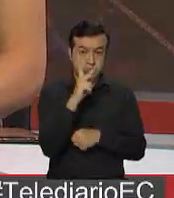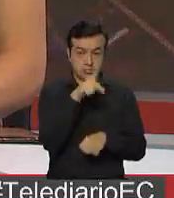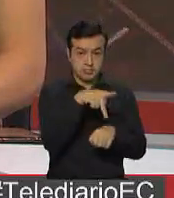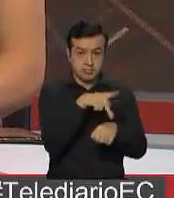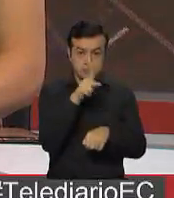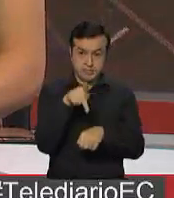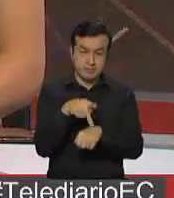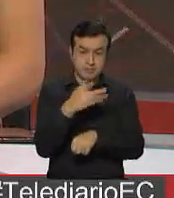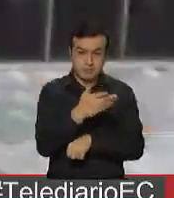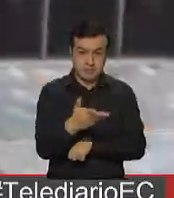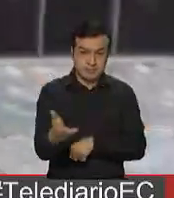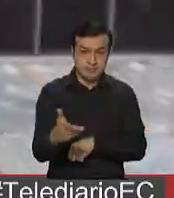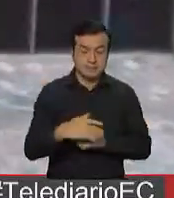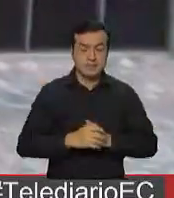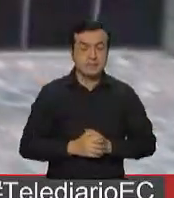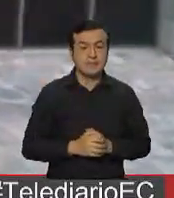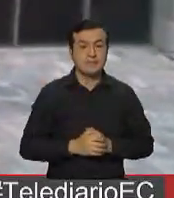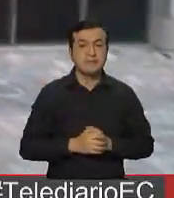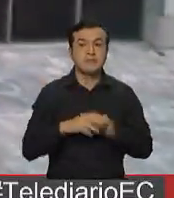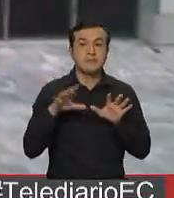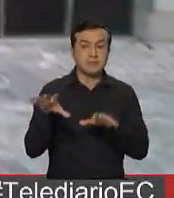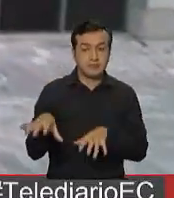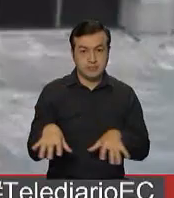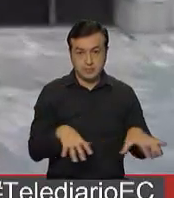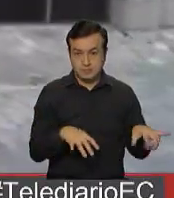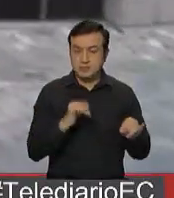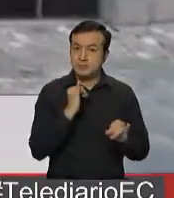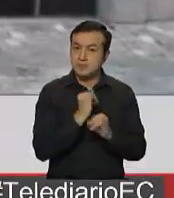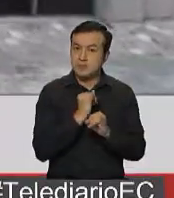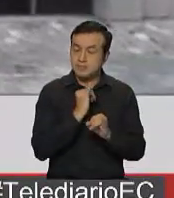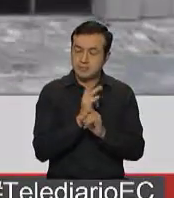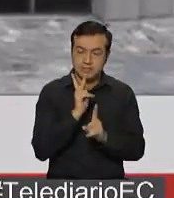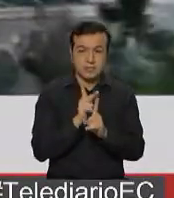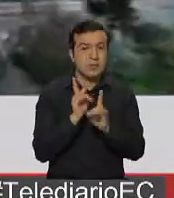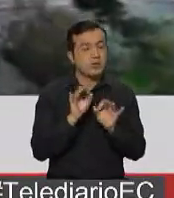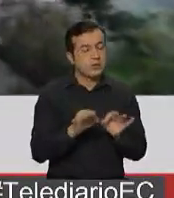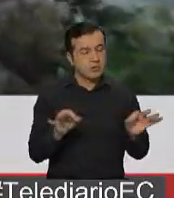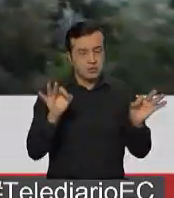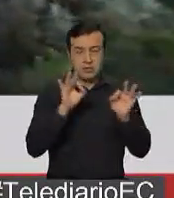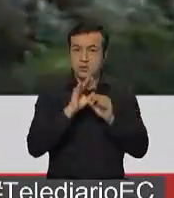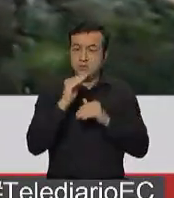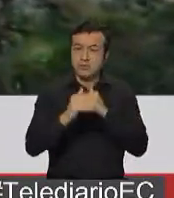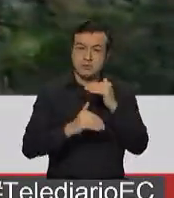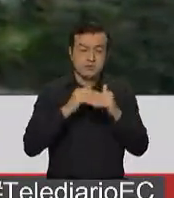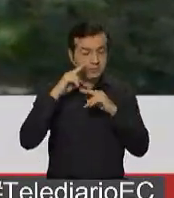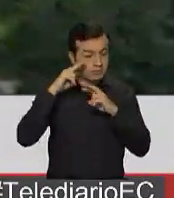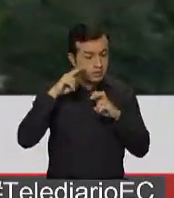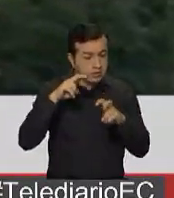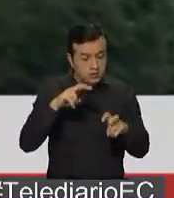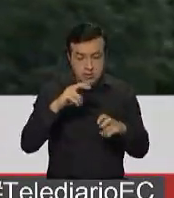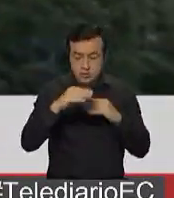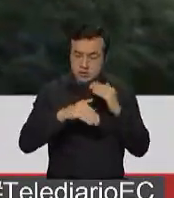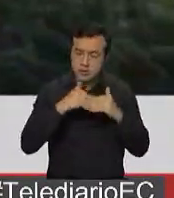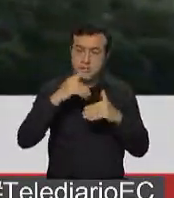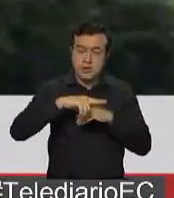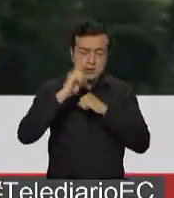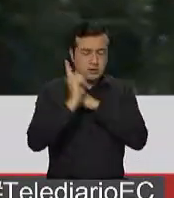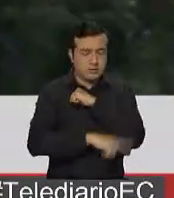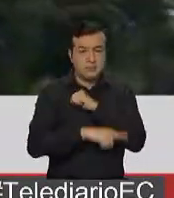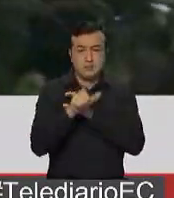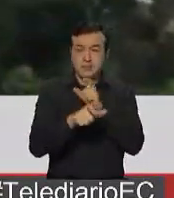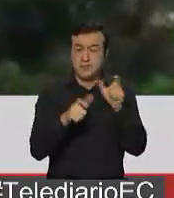analistas. La coordinación institucional es clave al momento de seguir un proceso de investigación y posterior sanción a